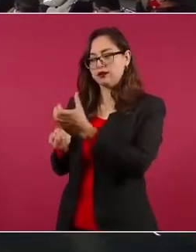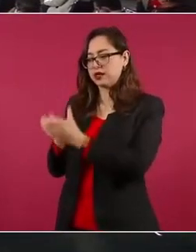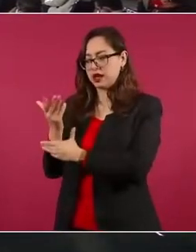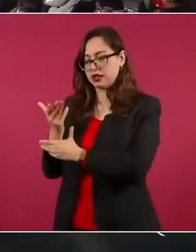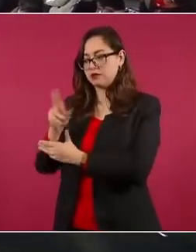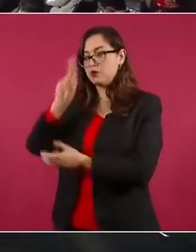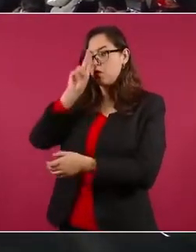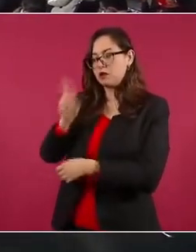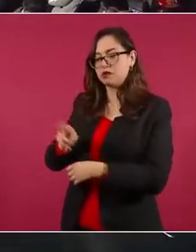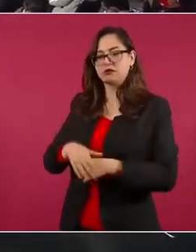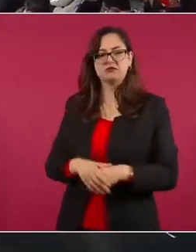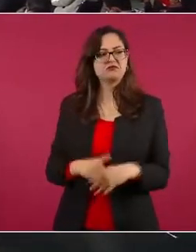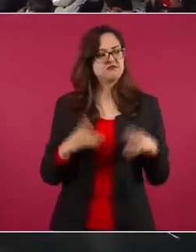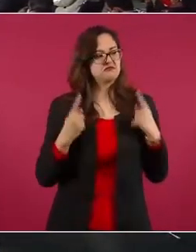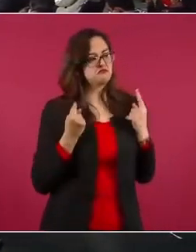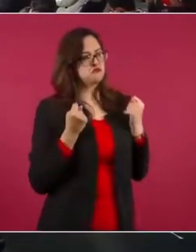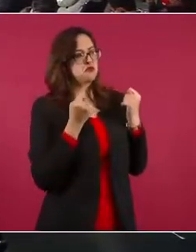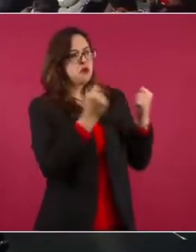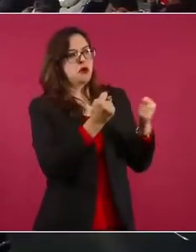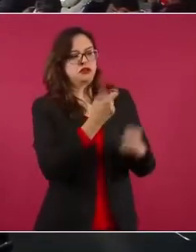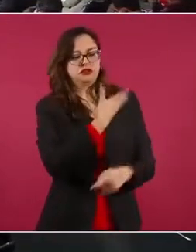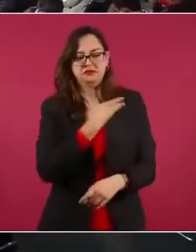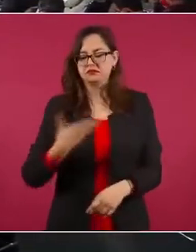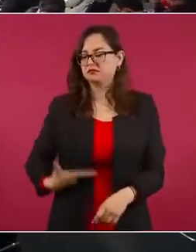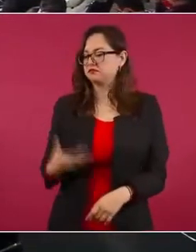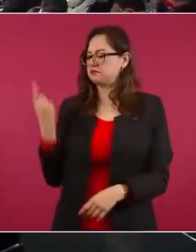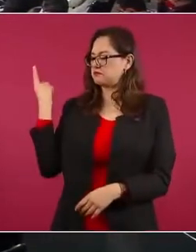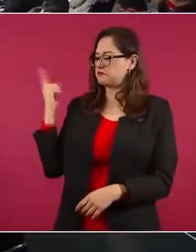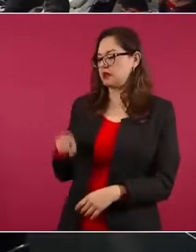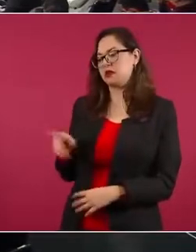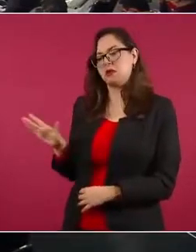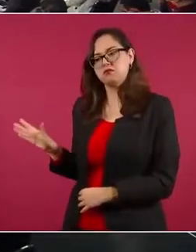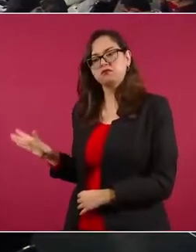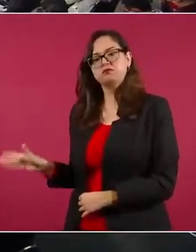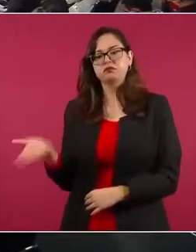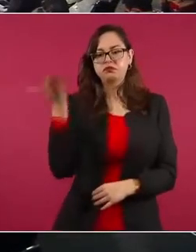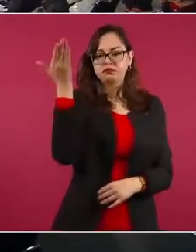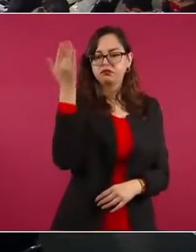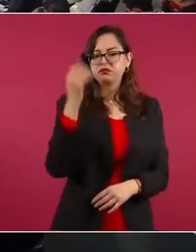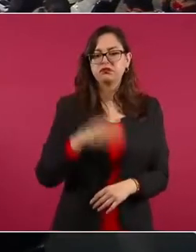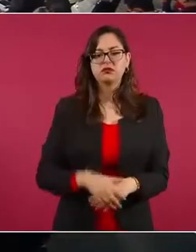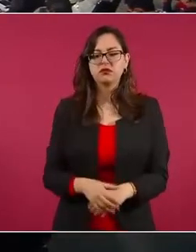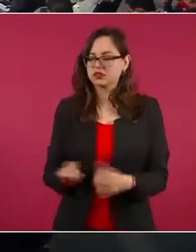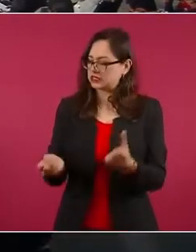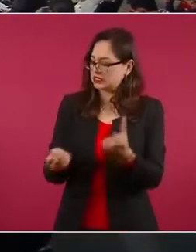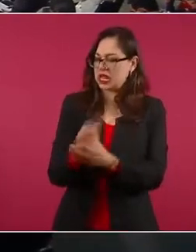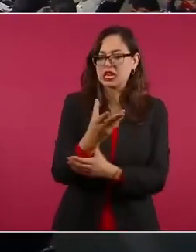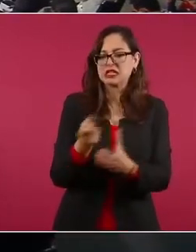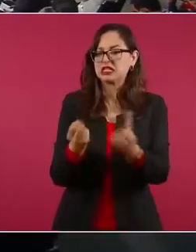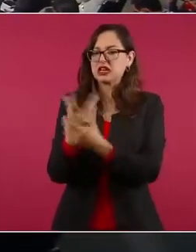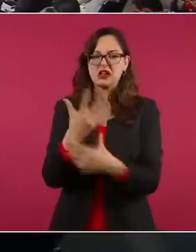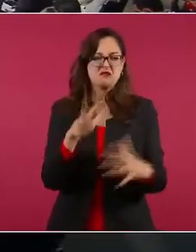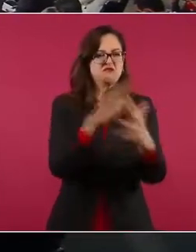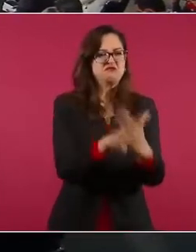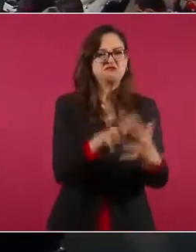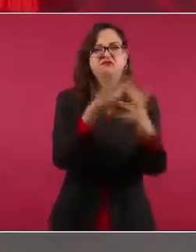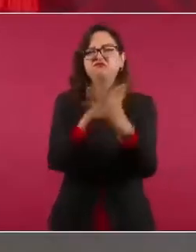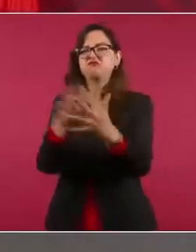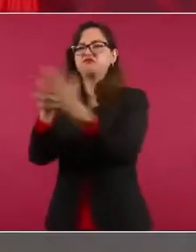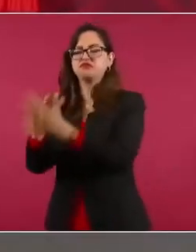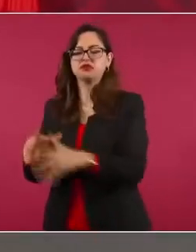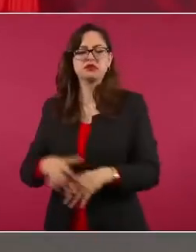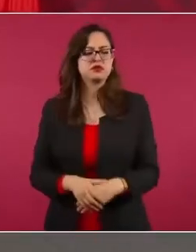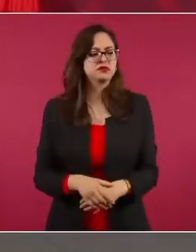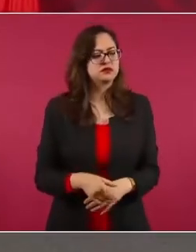Sería bueno hacer una investigación sobre quiénes hicieron denuncias en ese entonces. ¿Dónde estaban